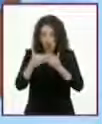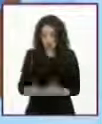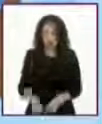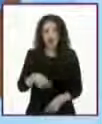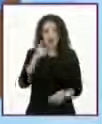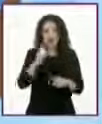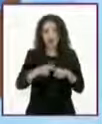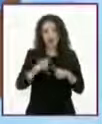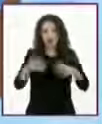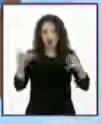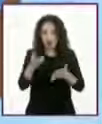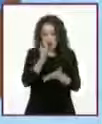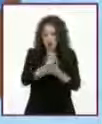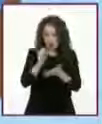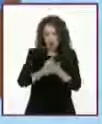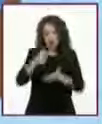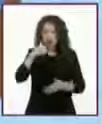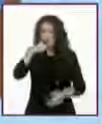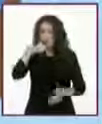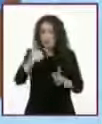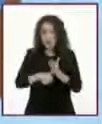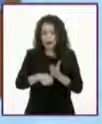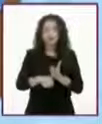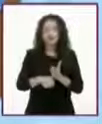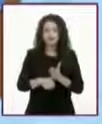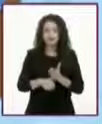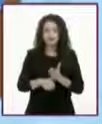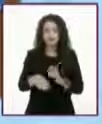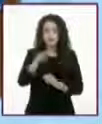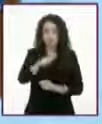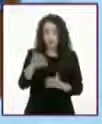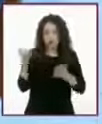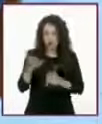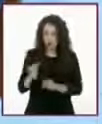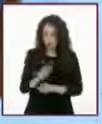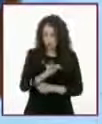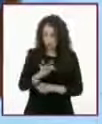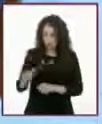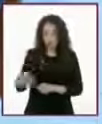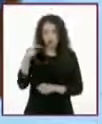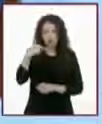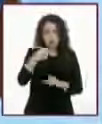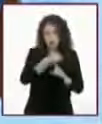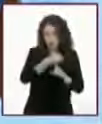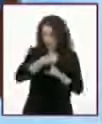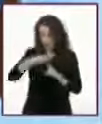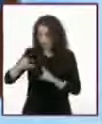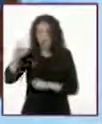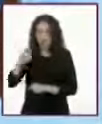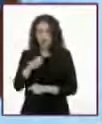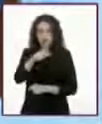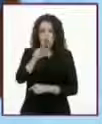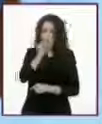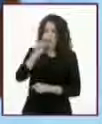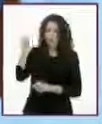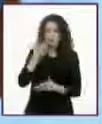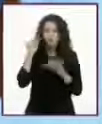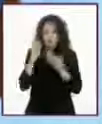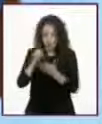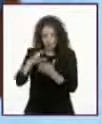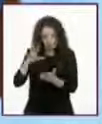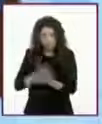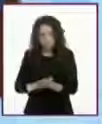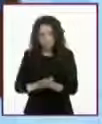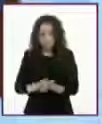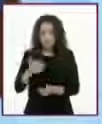la carta, con la abreviatura de su profesión. Si no cuenta con un título, puede colocarse la letra C mayúscula, que significa